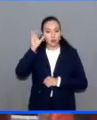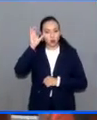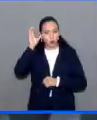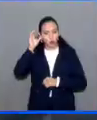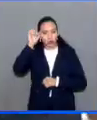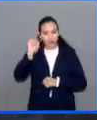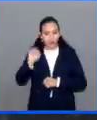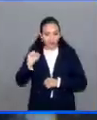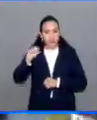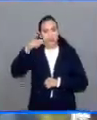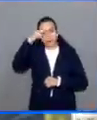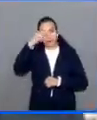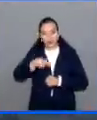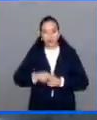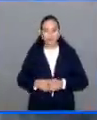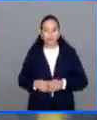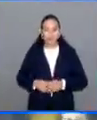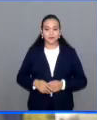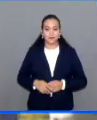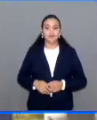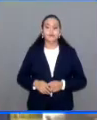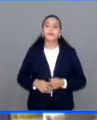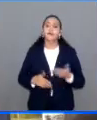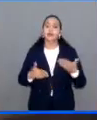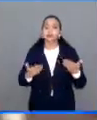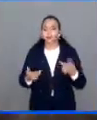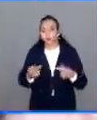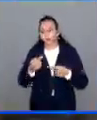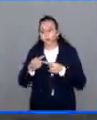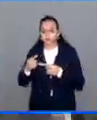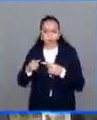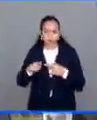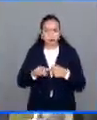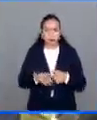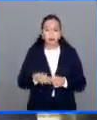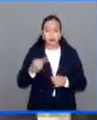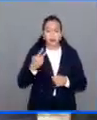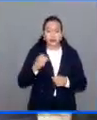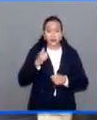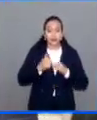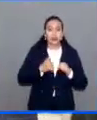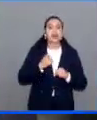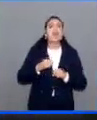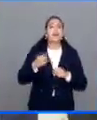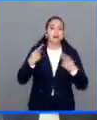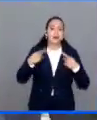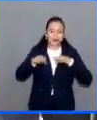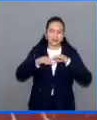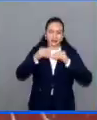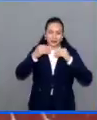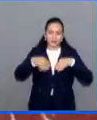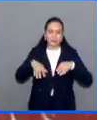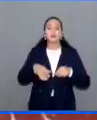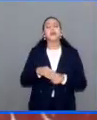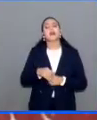México. Entre la población menor de 25 años, la tasa de desempleo retrocedió 2 décimas